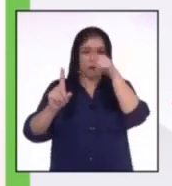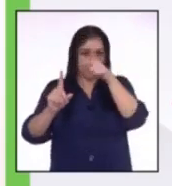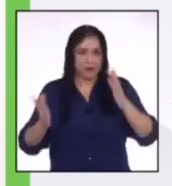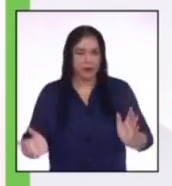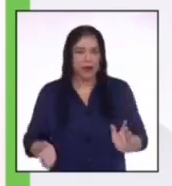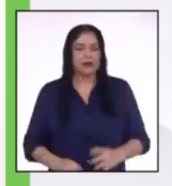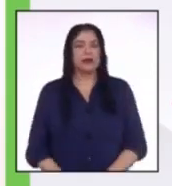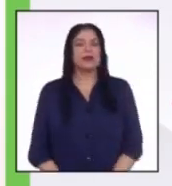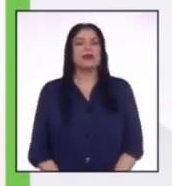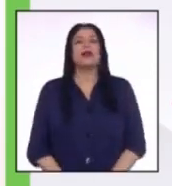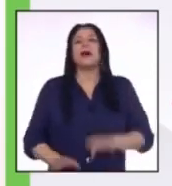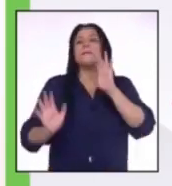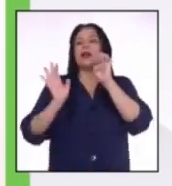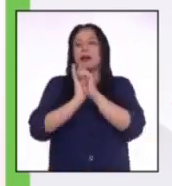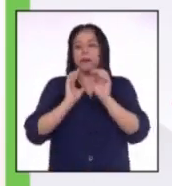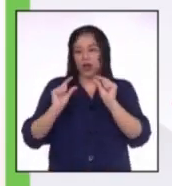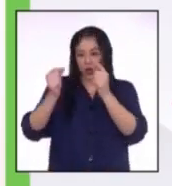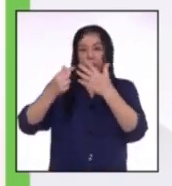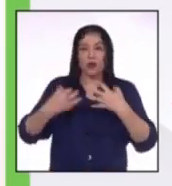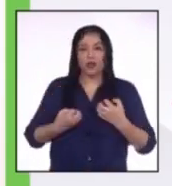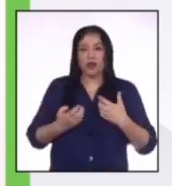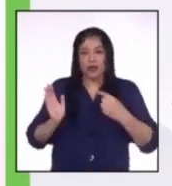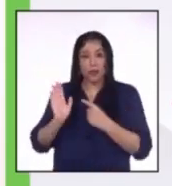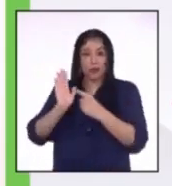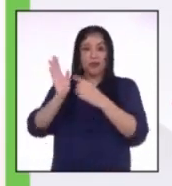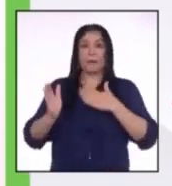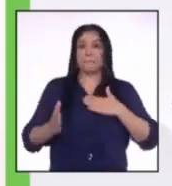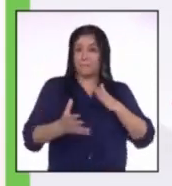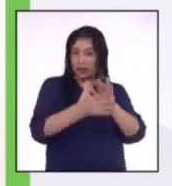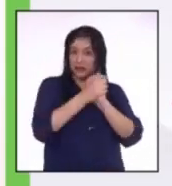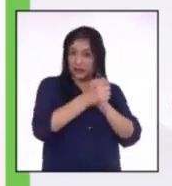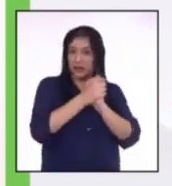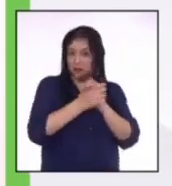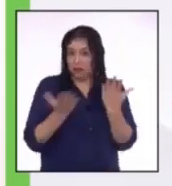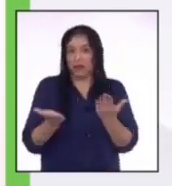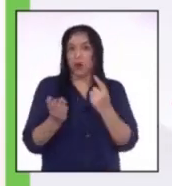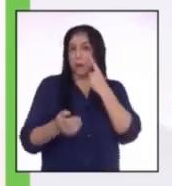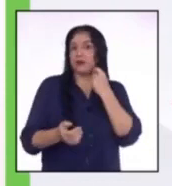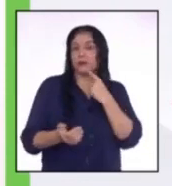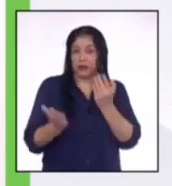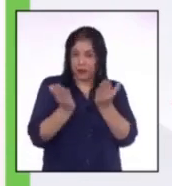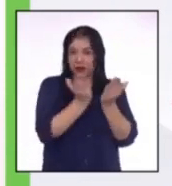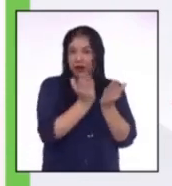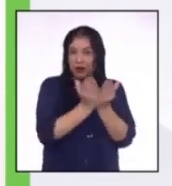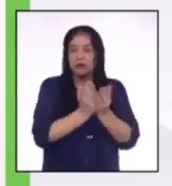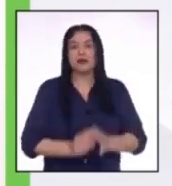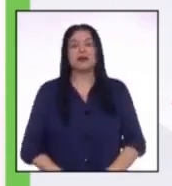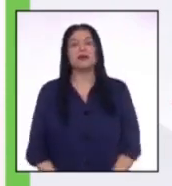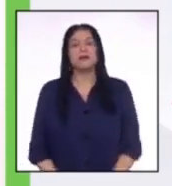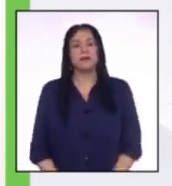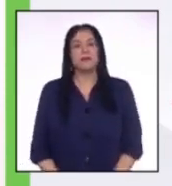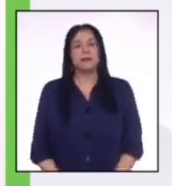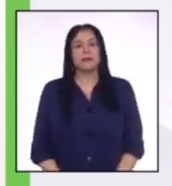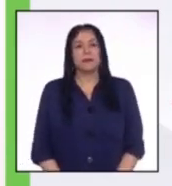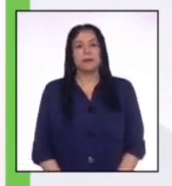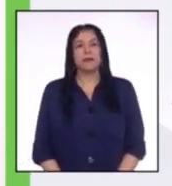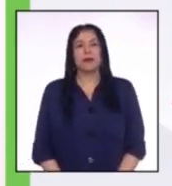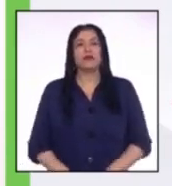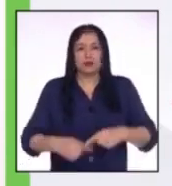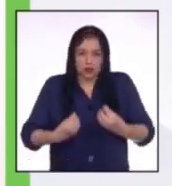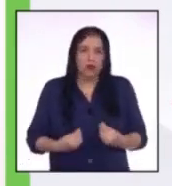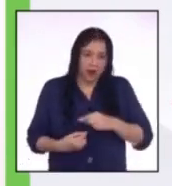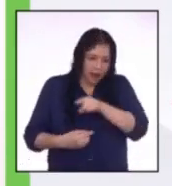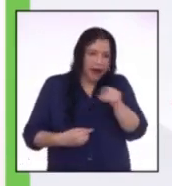texto si mi público objetivo son mis compañeras y compañeros del colegio pues es a